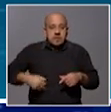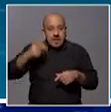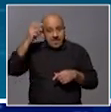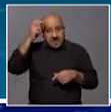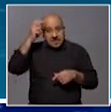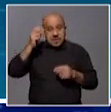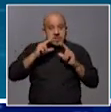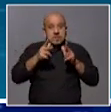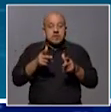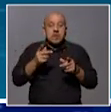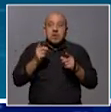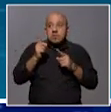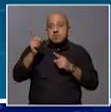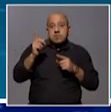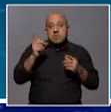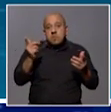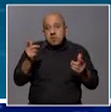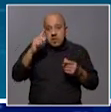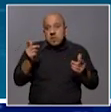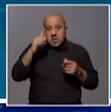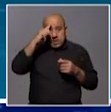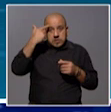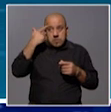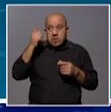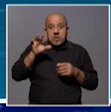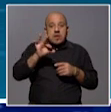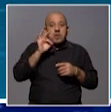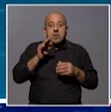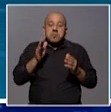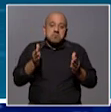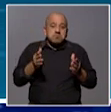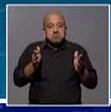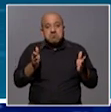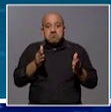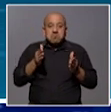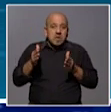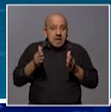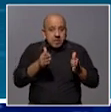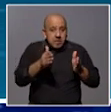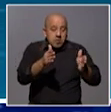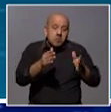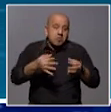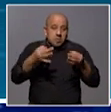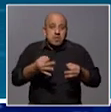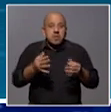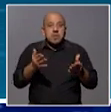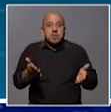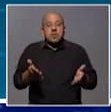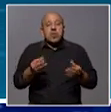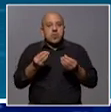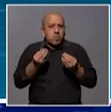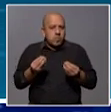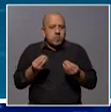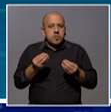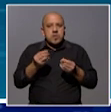y el camino del medio que fue el que finalmente adoptó el gobierno y qué le salió bien que estaba basado